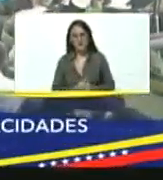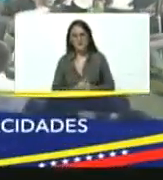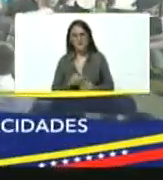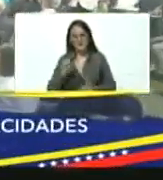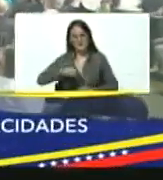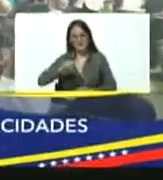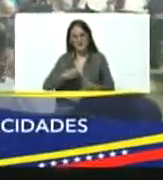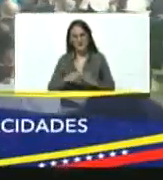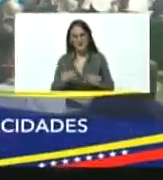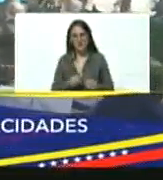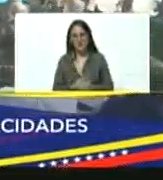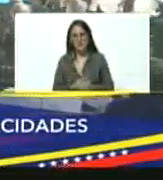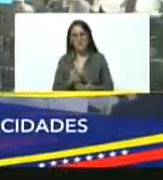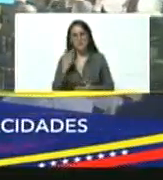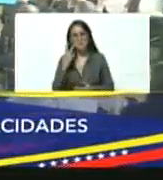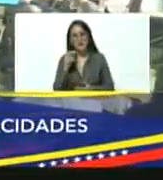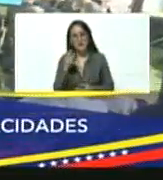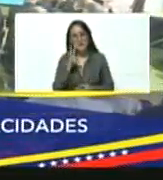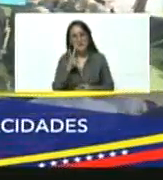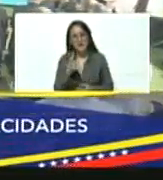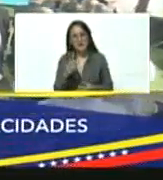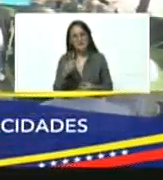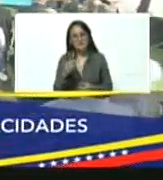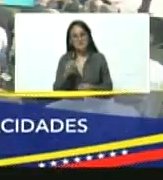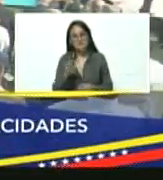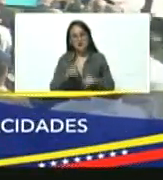todo para ver un producto como este.